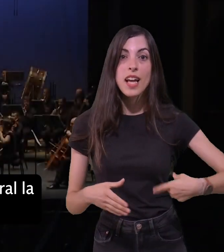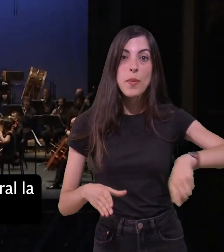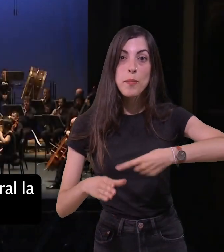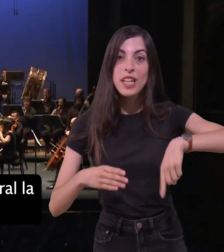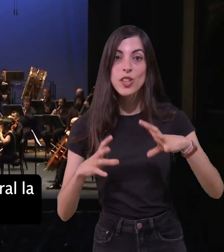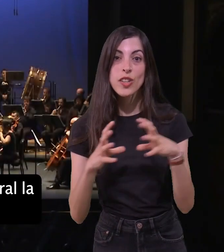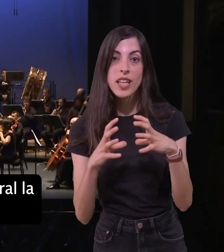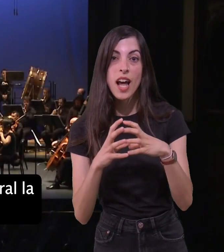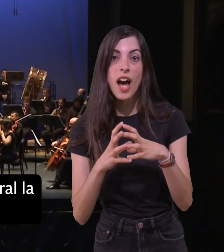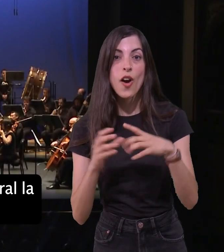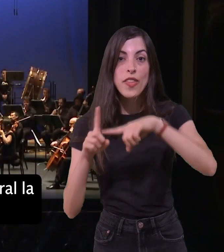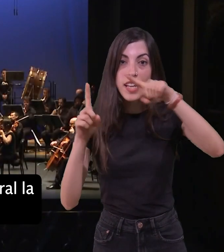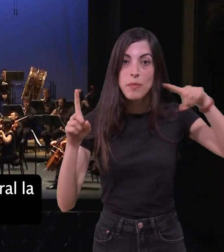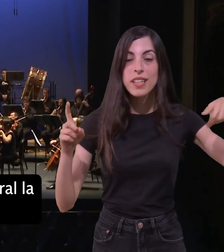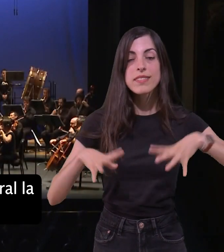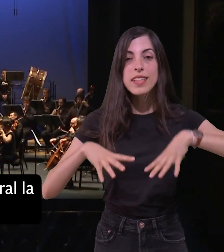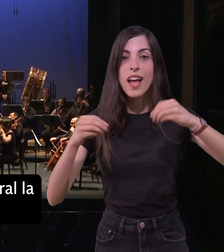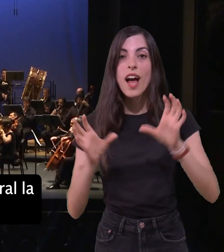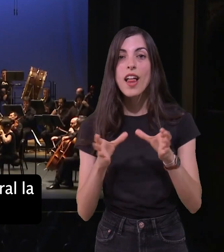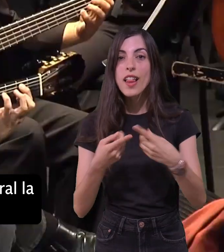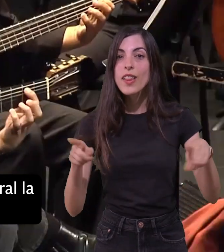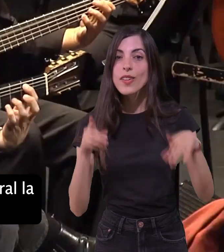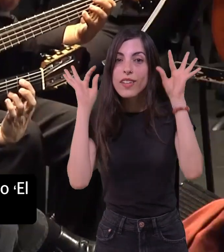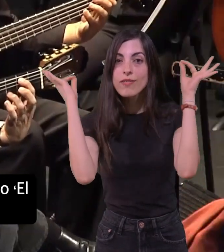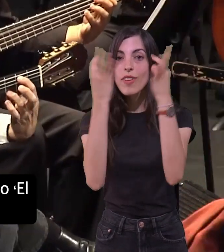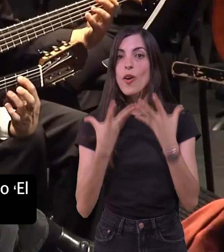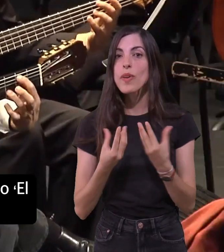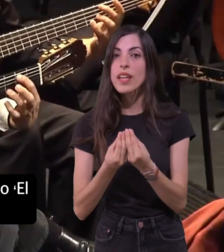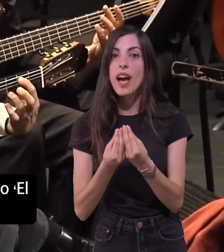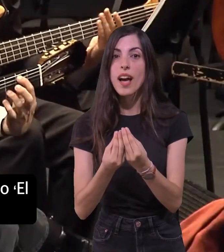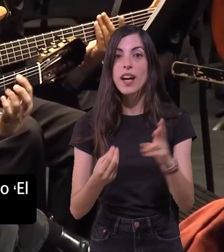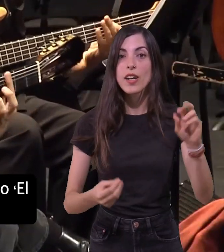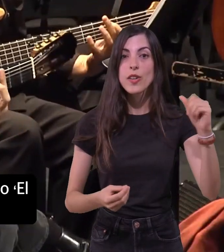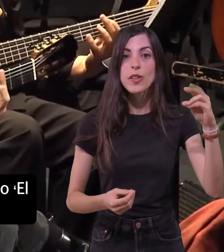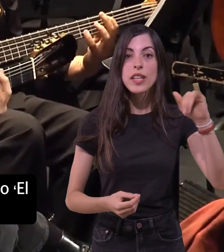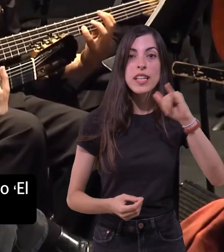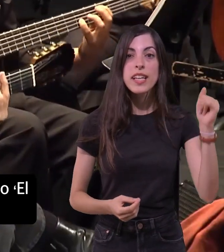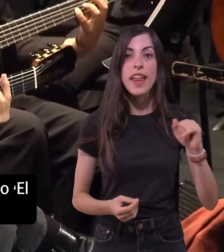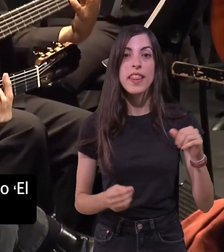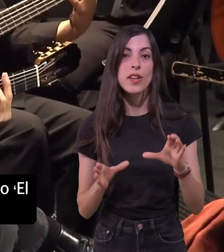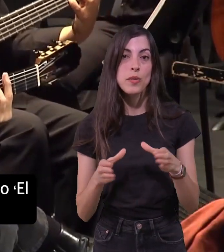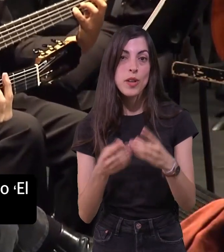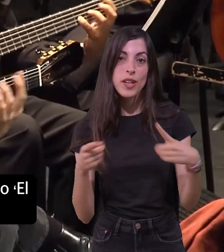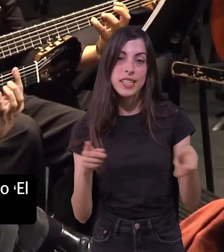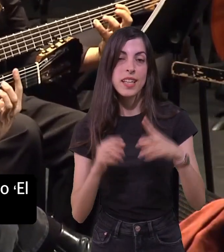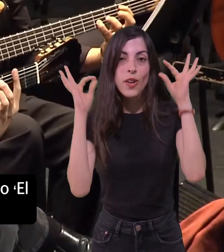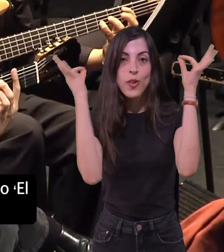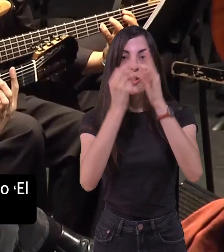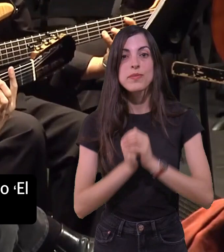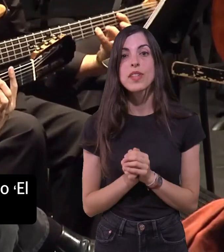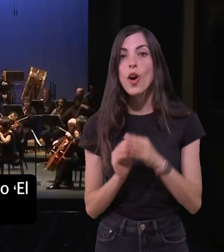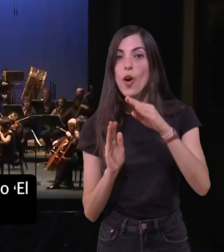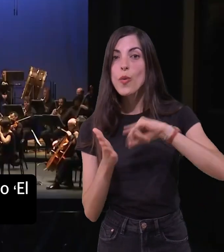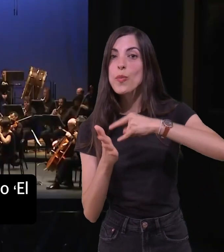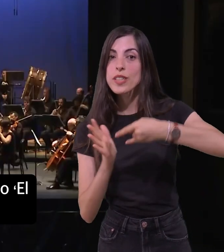Y ya en el Patio de los Naranjos de la Mezquita Catedral, la Orquesta de Córdoba acompañará a José Antonio Rodríguez con el proyecto El Guitarrista